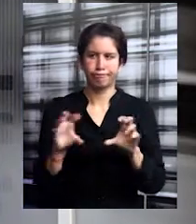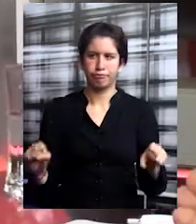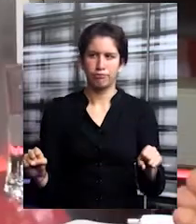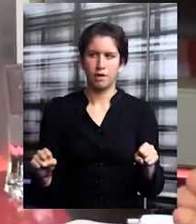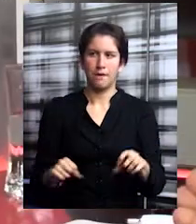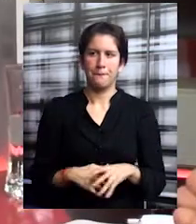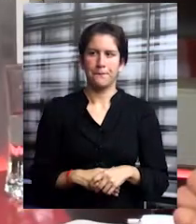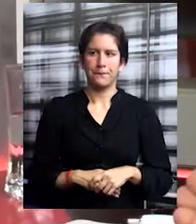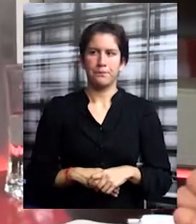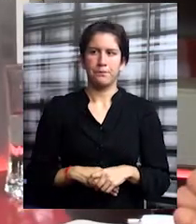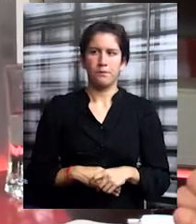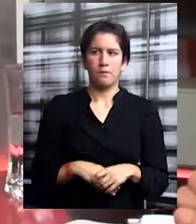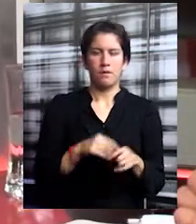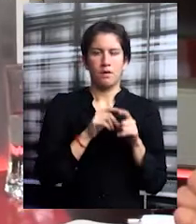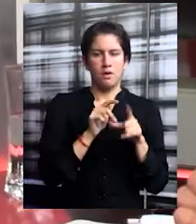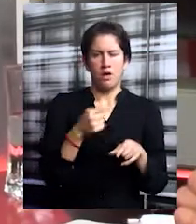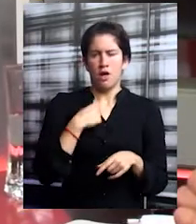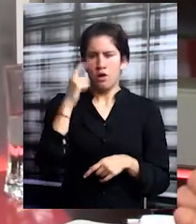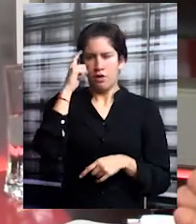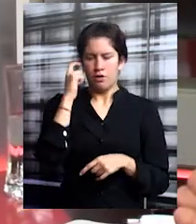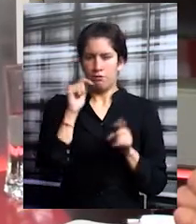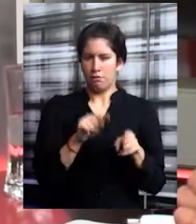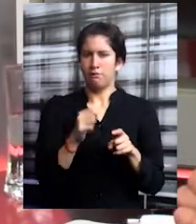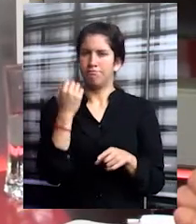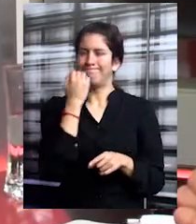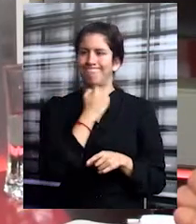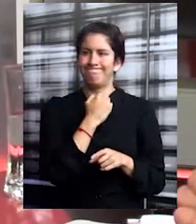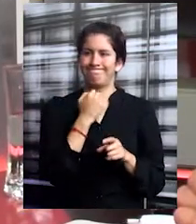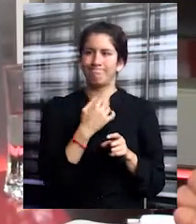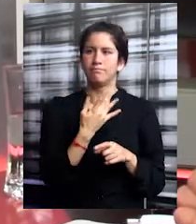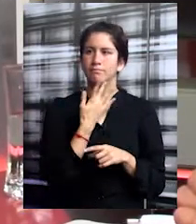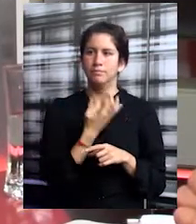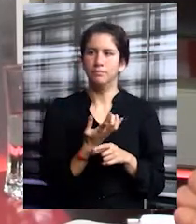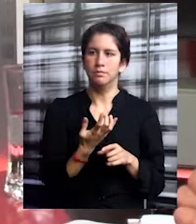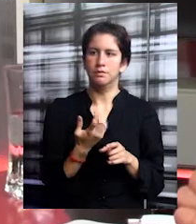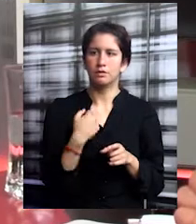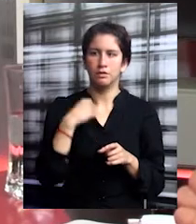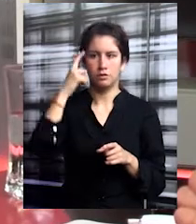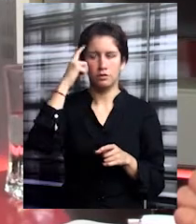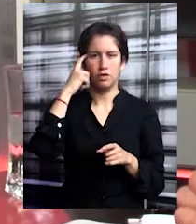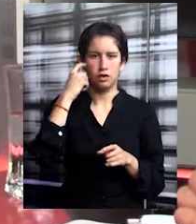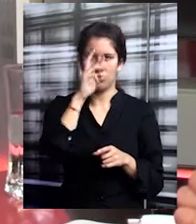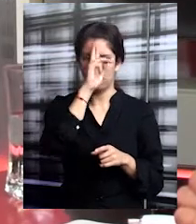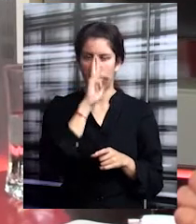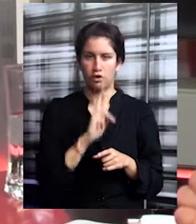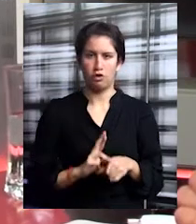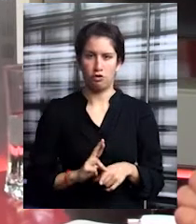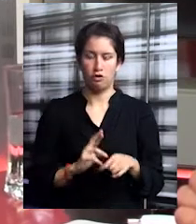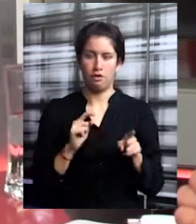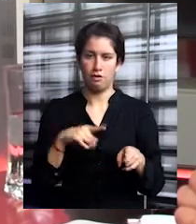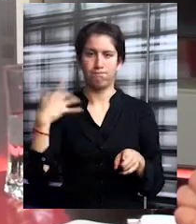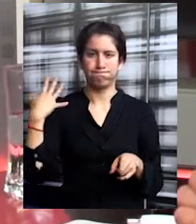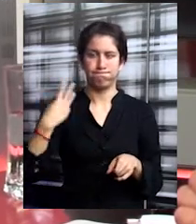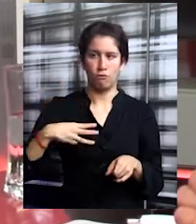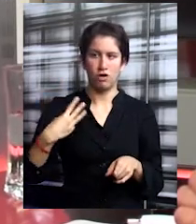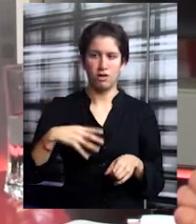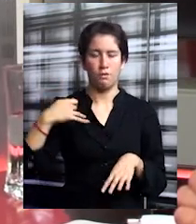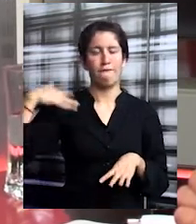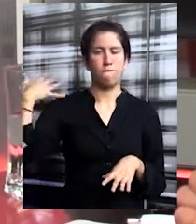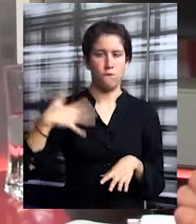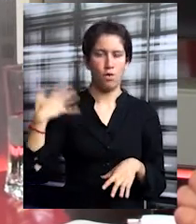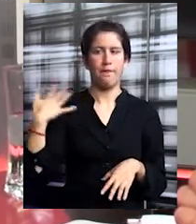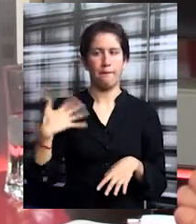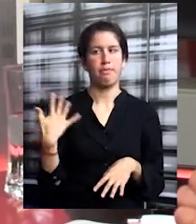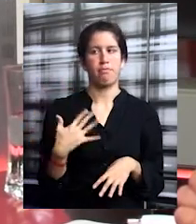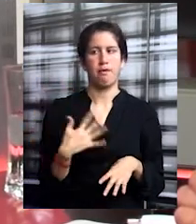sido una comedia de equivocaciones, creo yo. Yo creo que el rol de los municipios es fundamental. Yo soy municipalista por autonomía. Yo